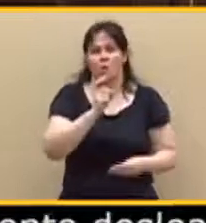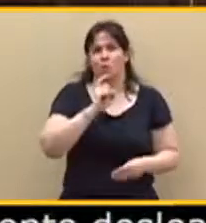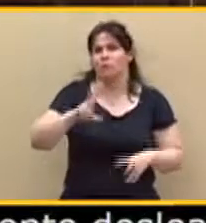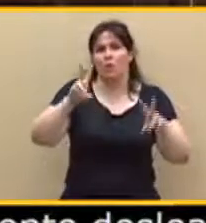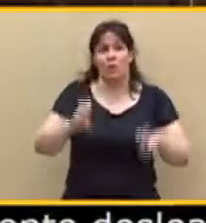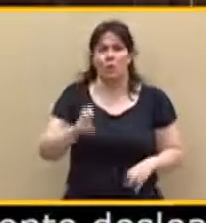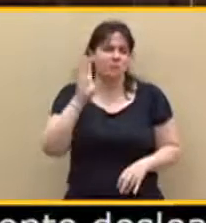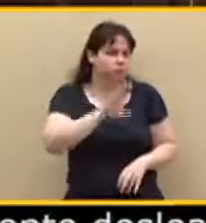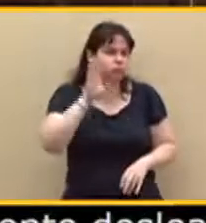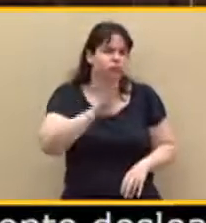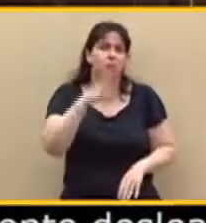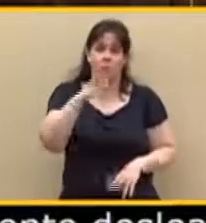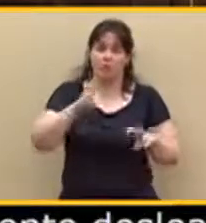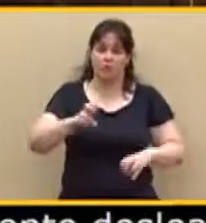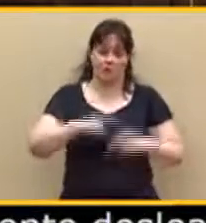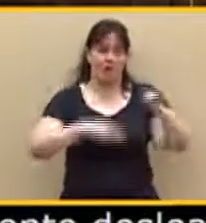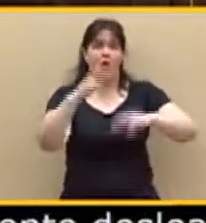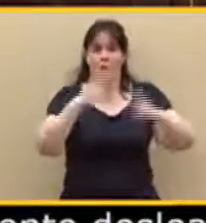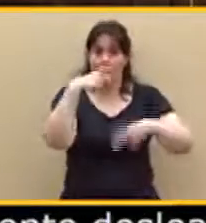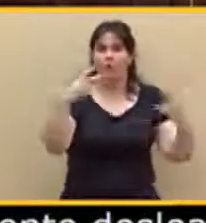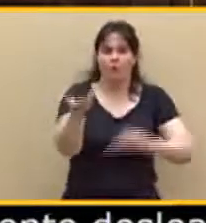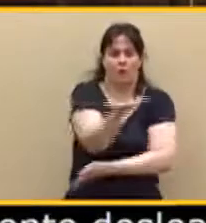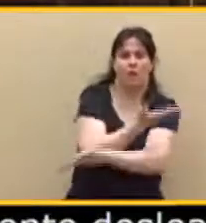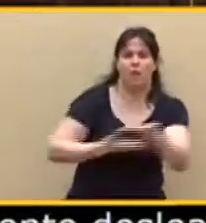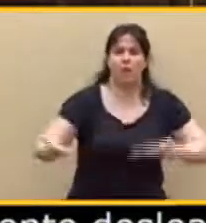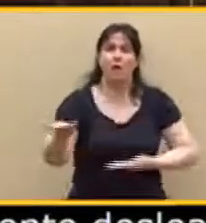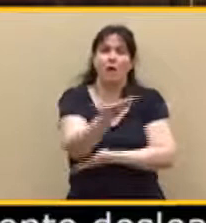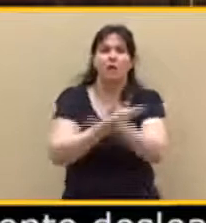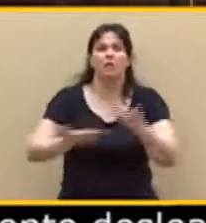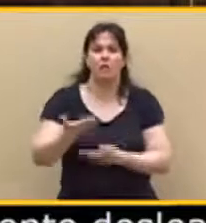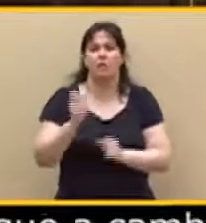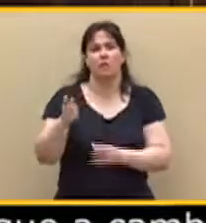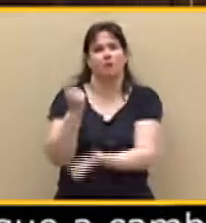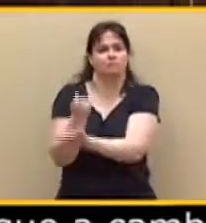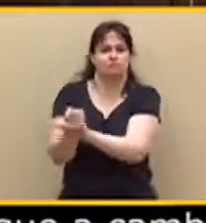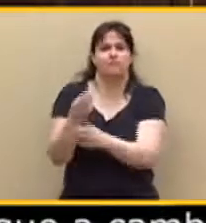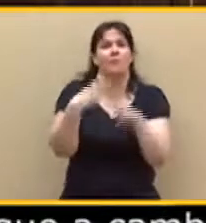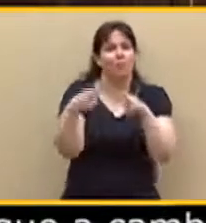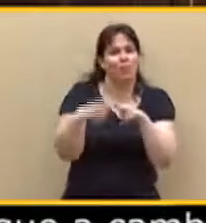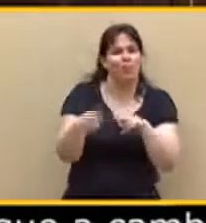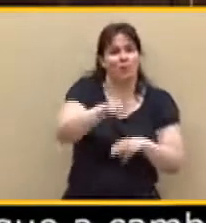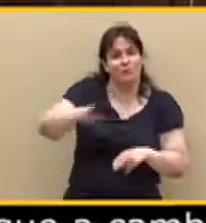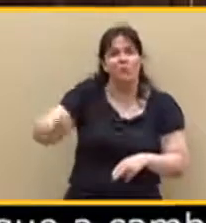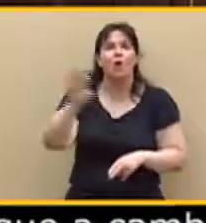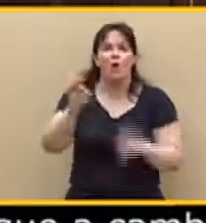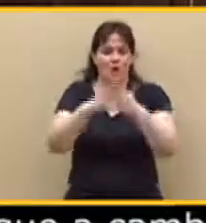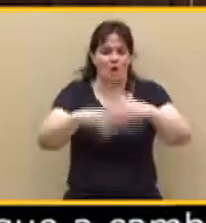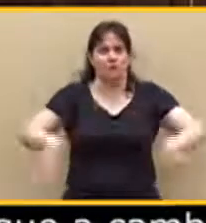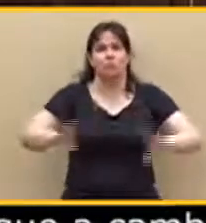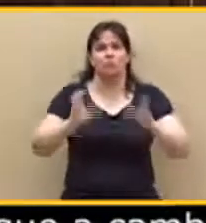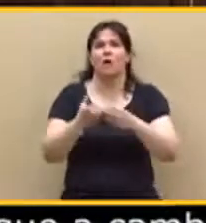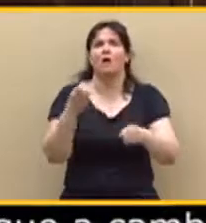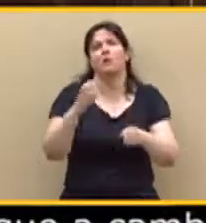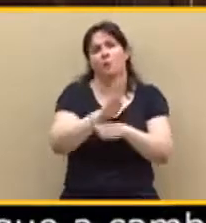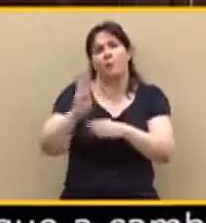a oligarcas afines que, a cambio, aportan mordidas a los políticos o a las estructuras del partido. Ejemplos de esta práctica hay